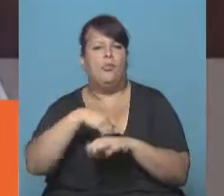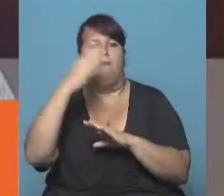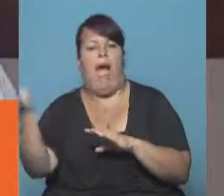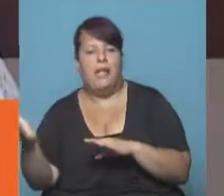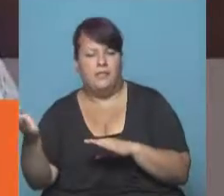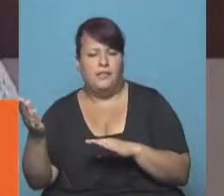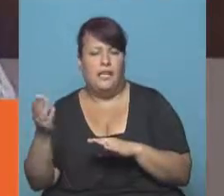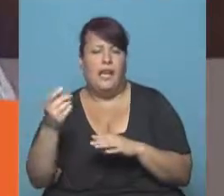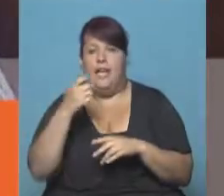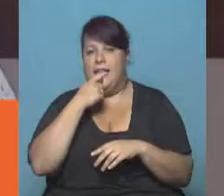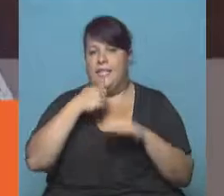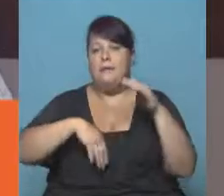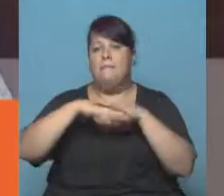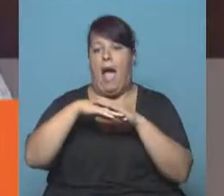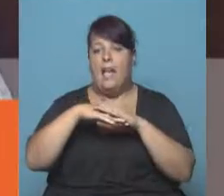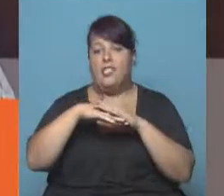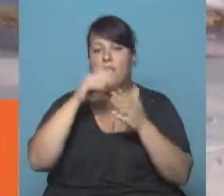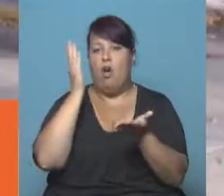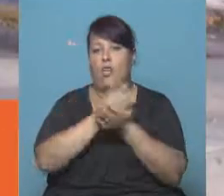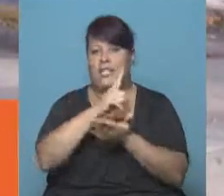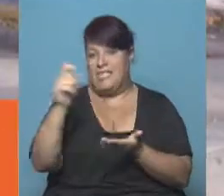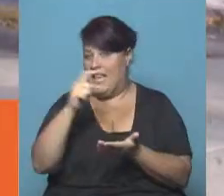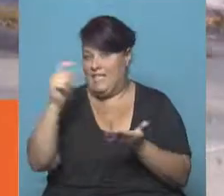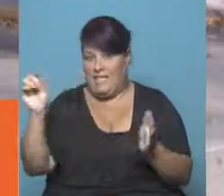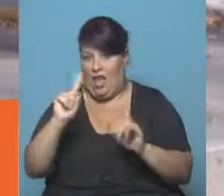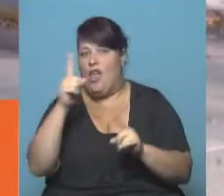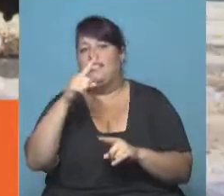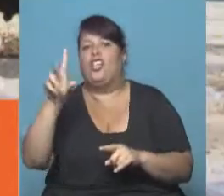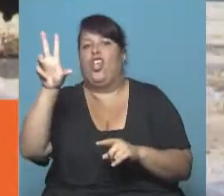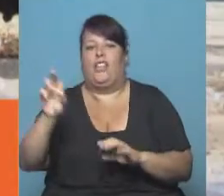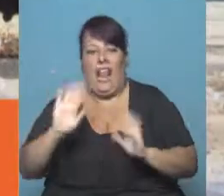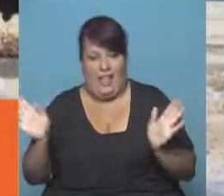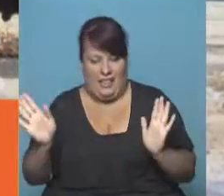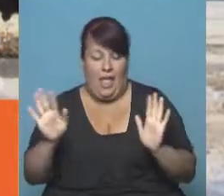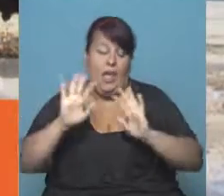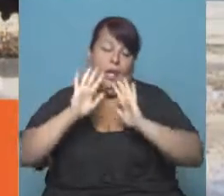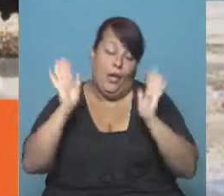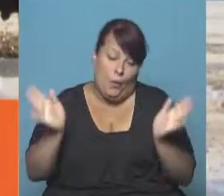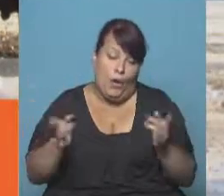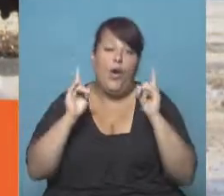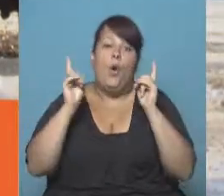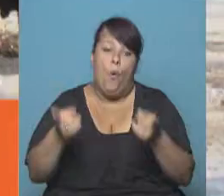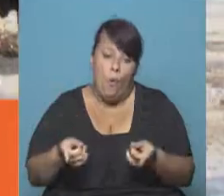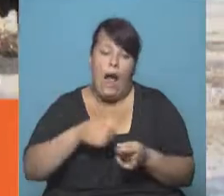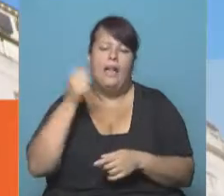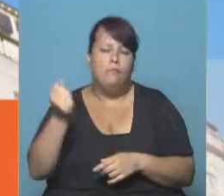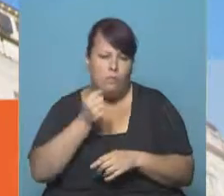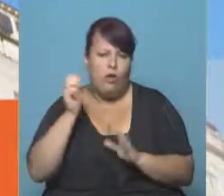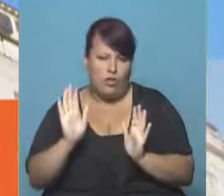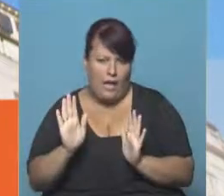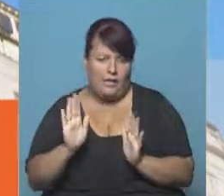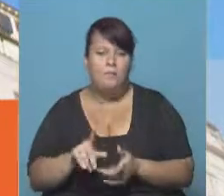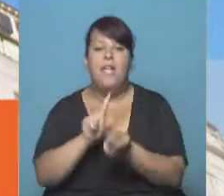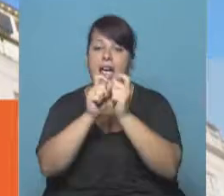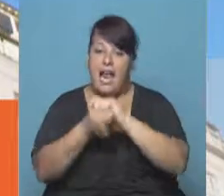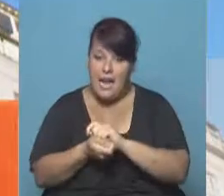encima si el máximo de la pena es de 100 es de 100 no es de 130 pero bueno igualmente es muy importante la